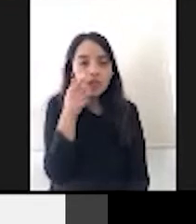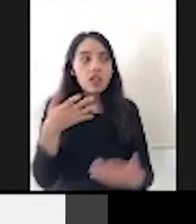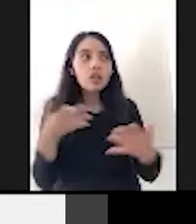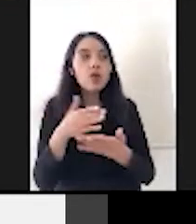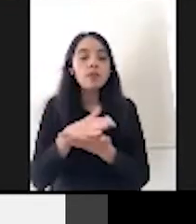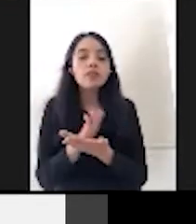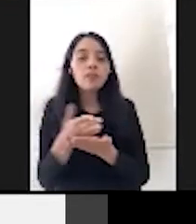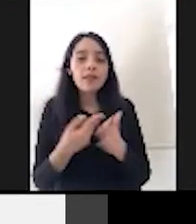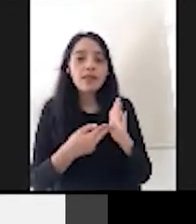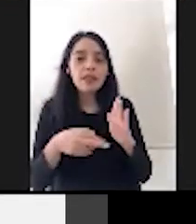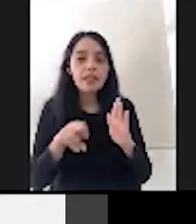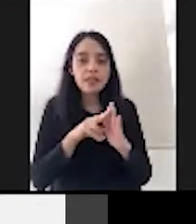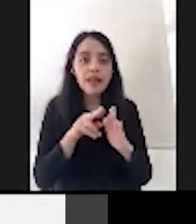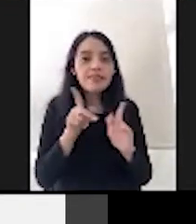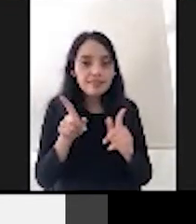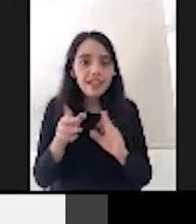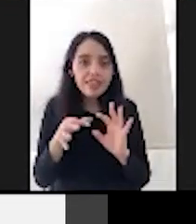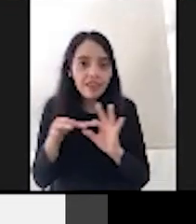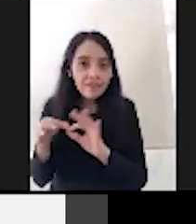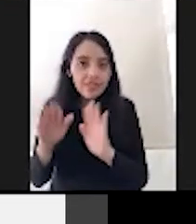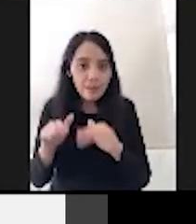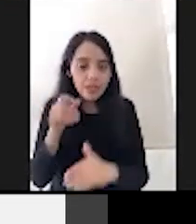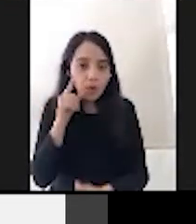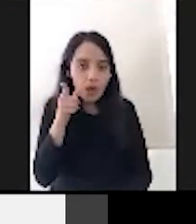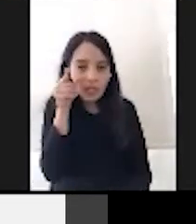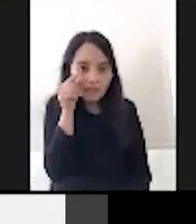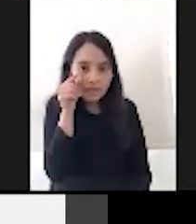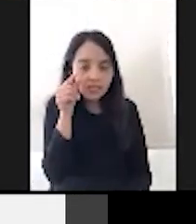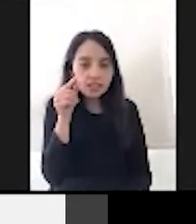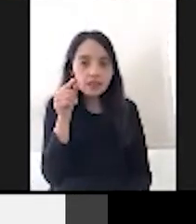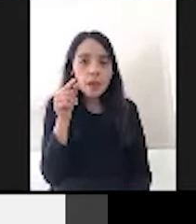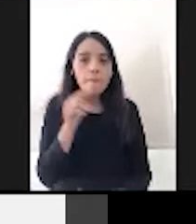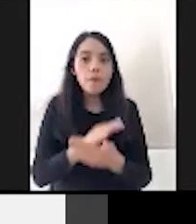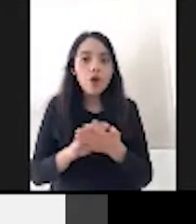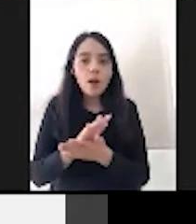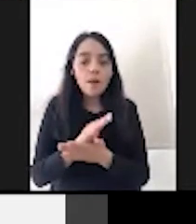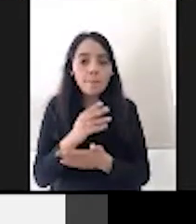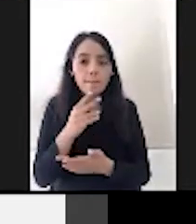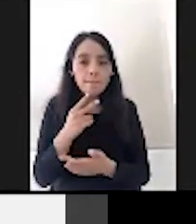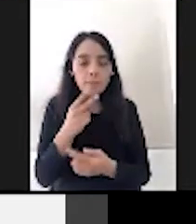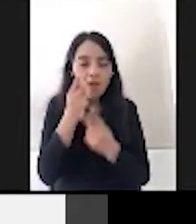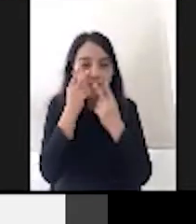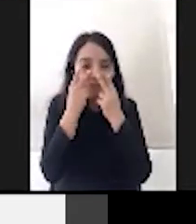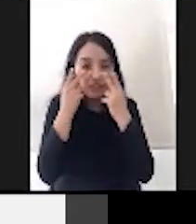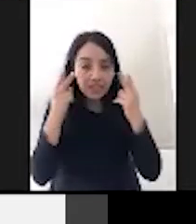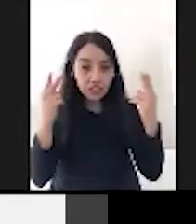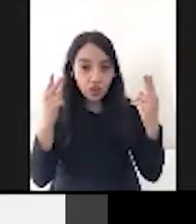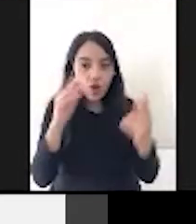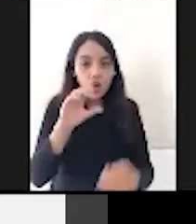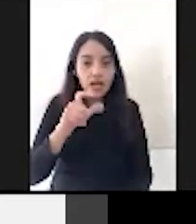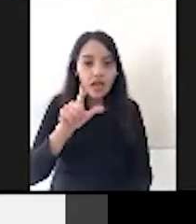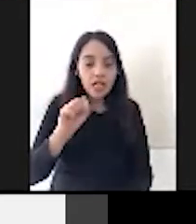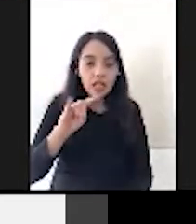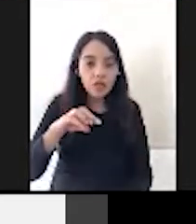también de ese déficit, ¿ya? En una persona con una pérdida de visión periférica, como el glaucoma, esta persona va a retener probablemente hasta estadios